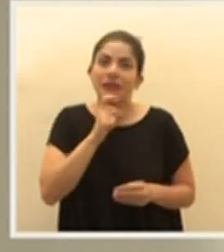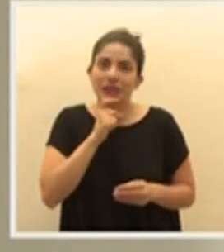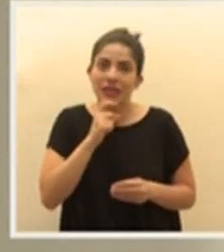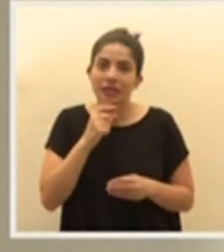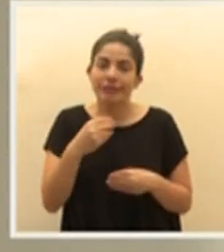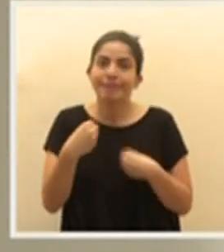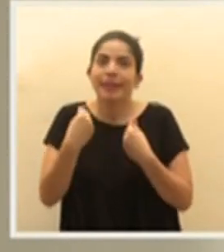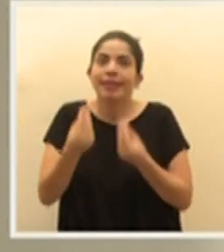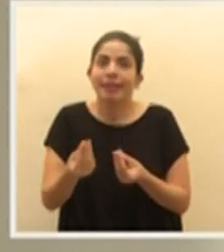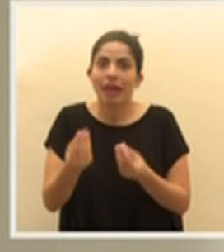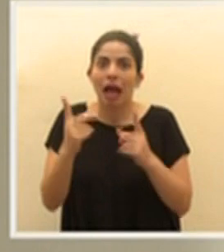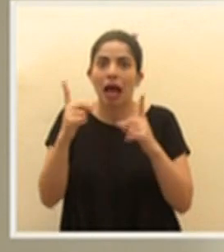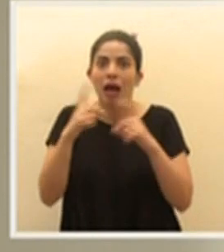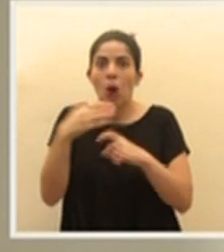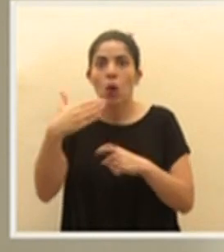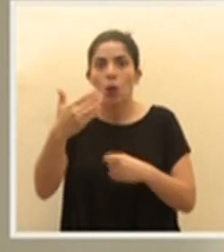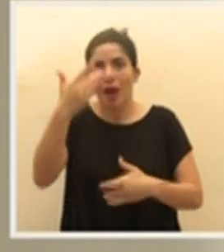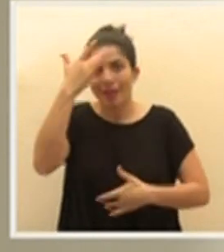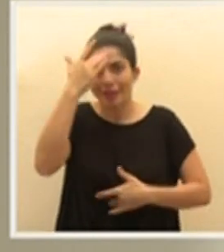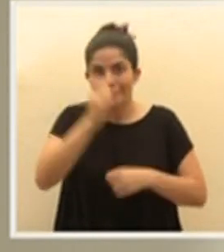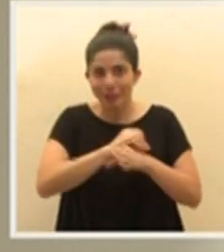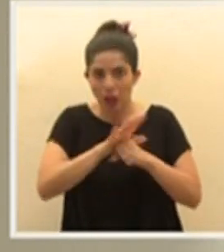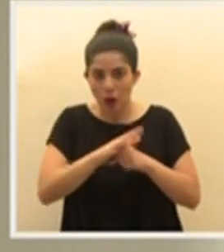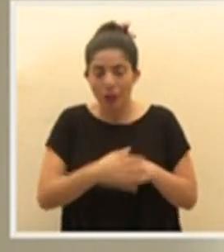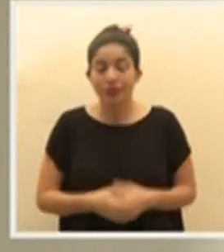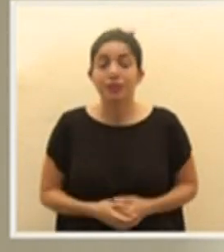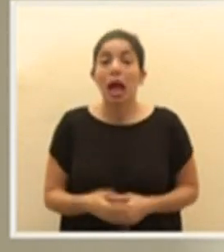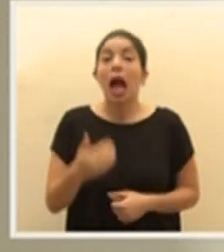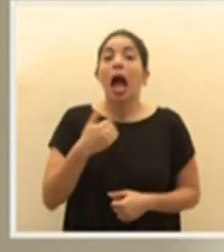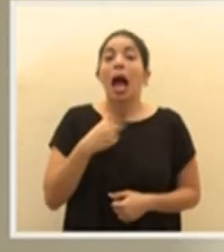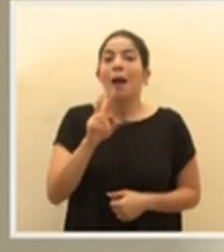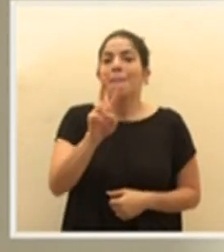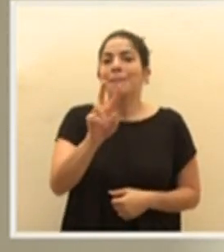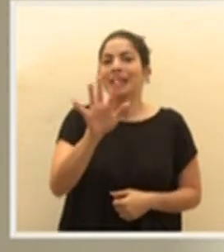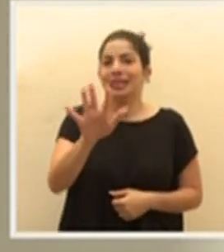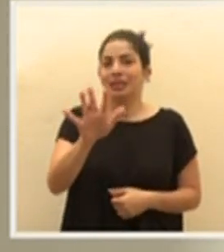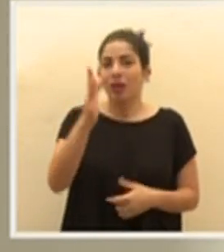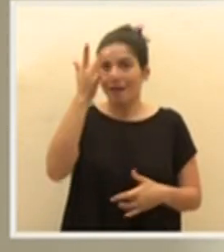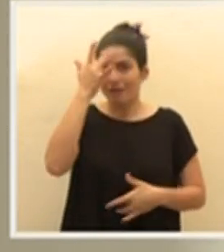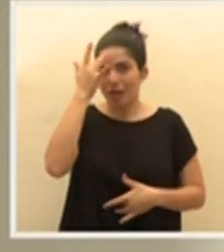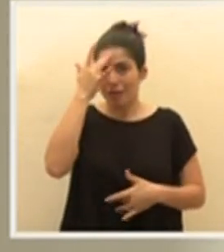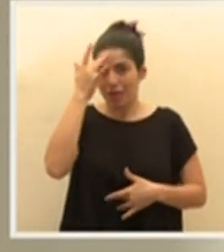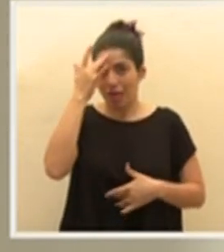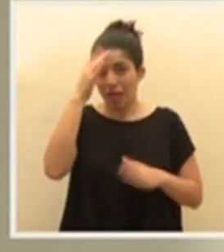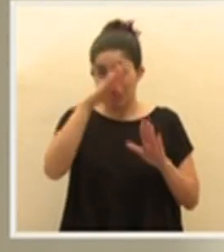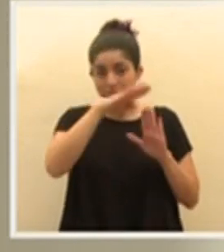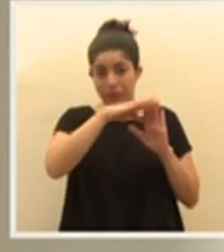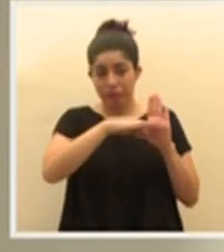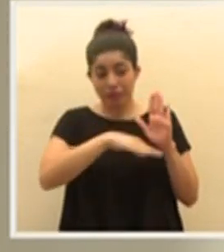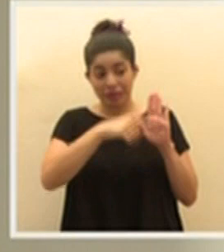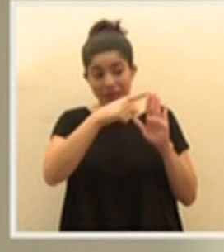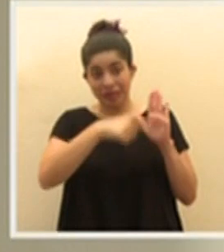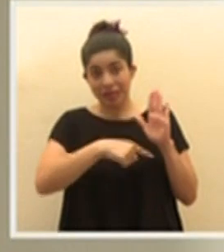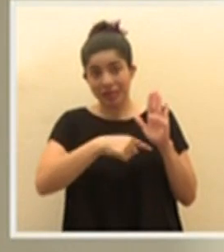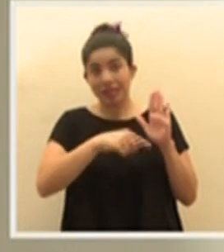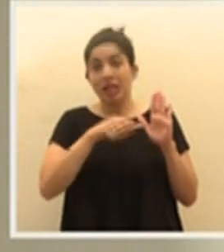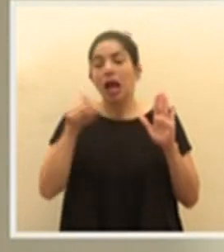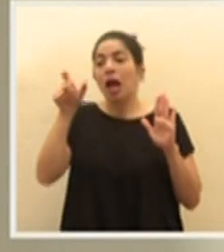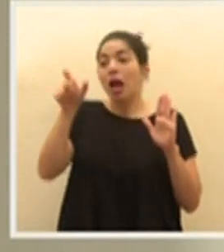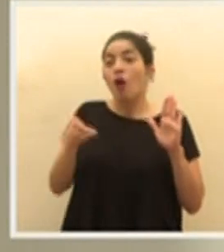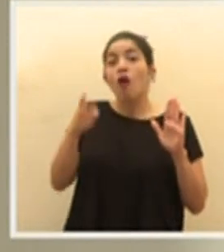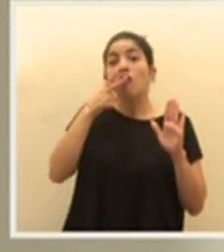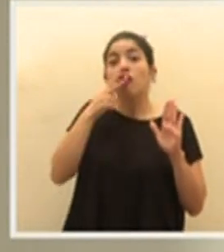en un contagio. Hay 25 padecimientos que tienden a tener los fumadores